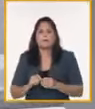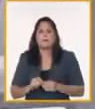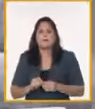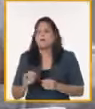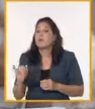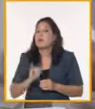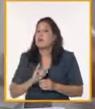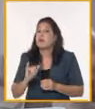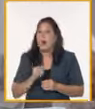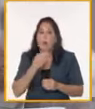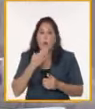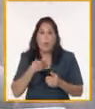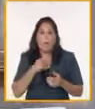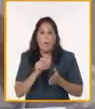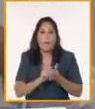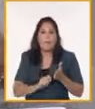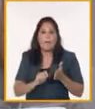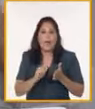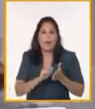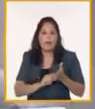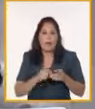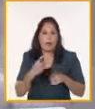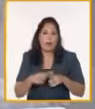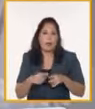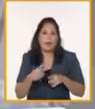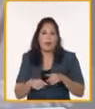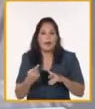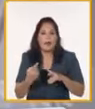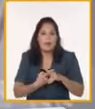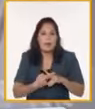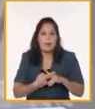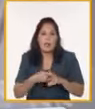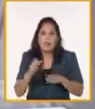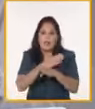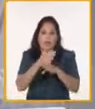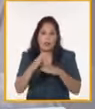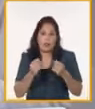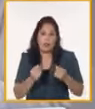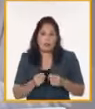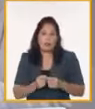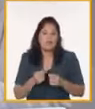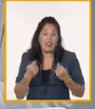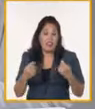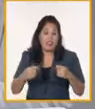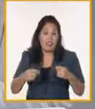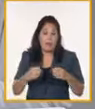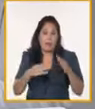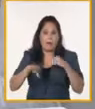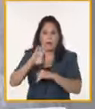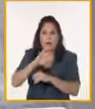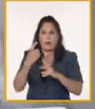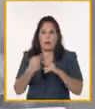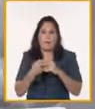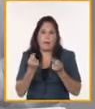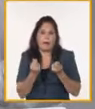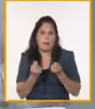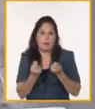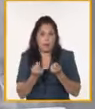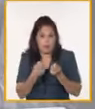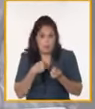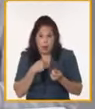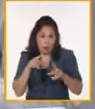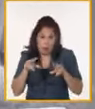también en la planificación material y de recursos financiero que tiene que hacer el Ministerio de planificación que para el Ministerio es